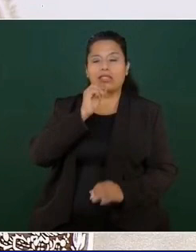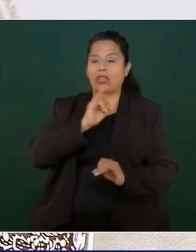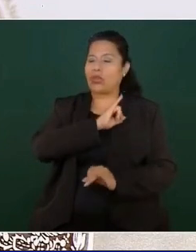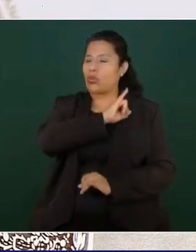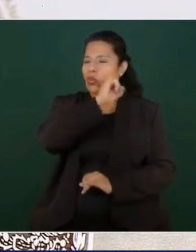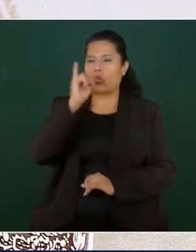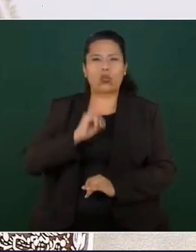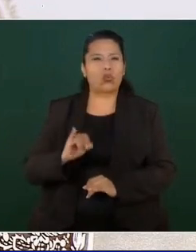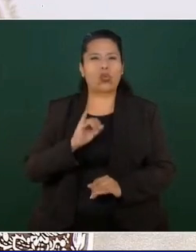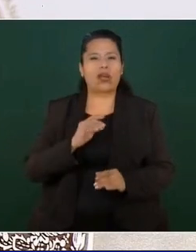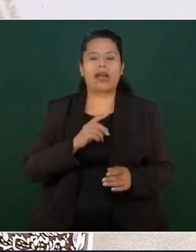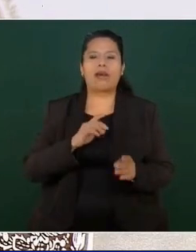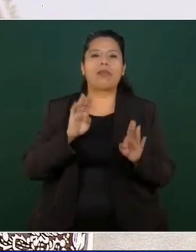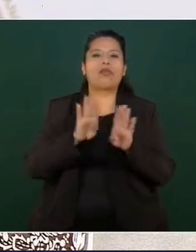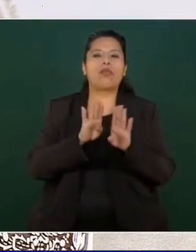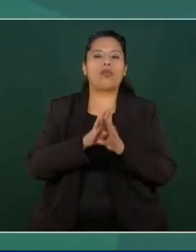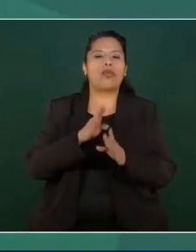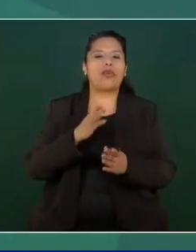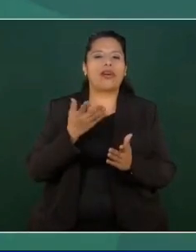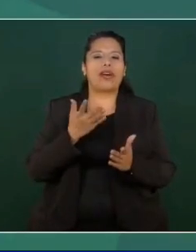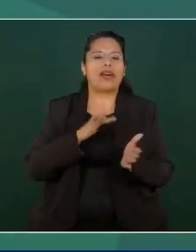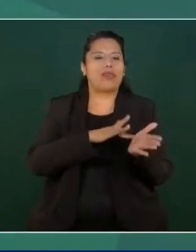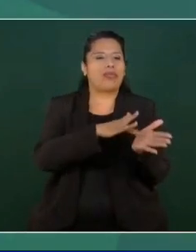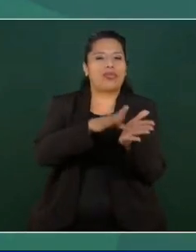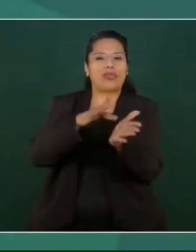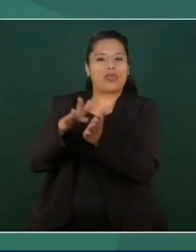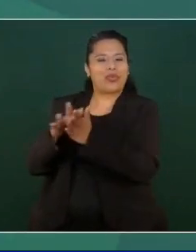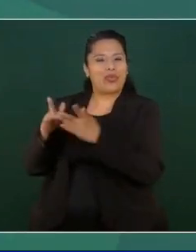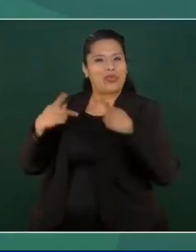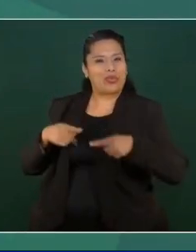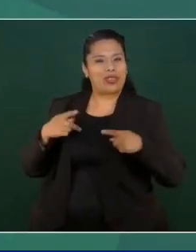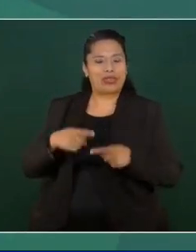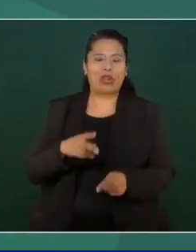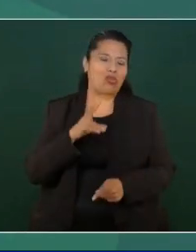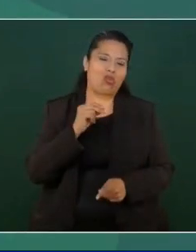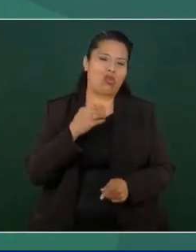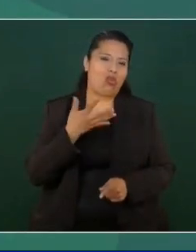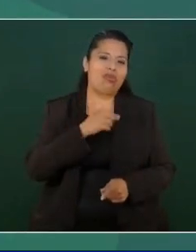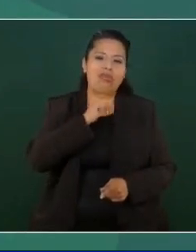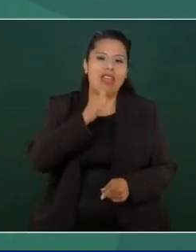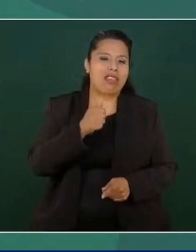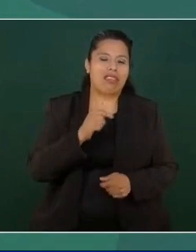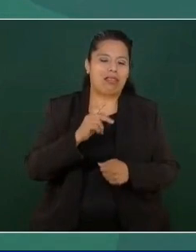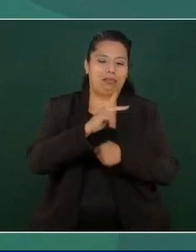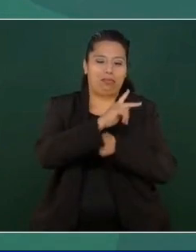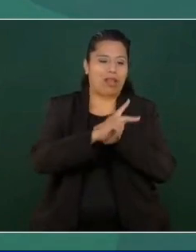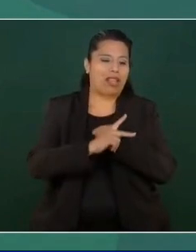haciendo en Zacatecas y en todo el país, con el aumento al salario